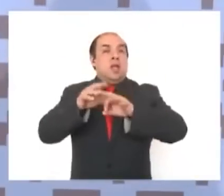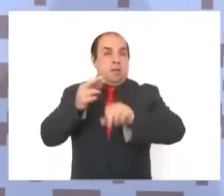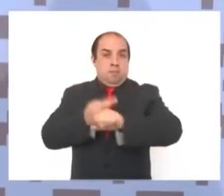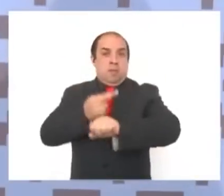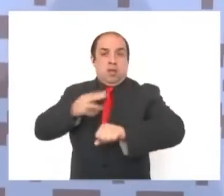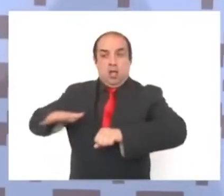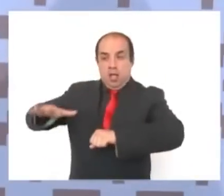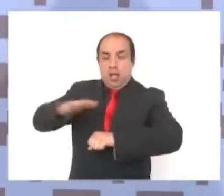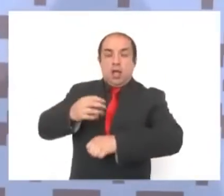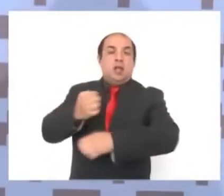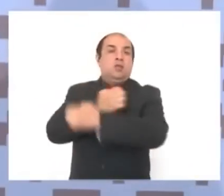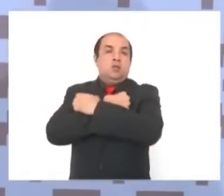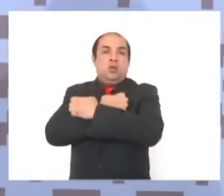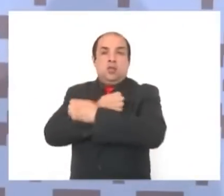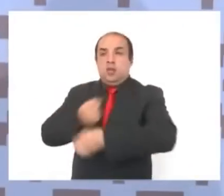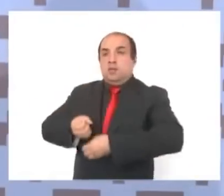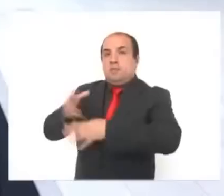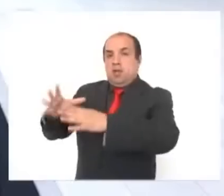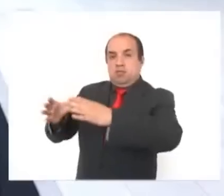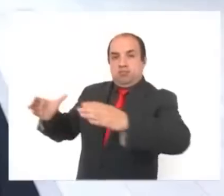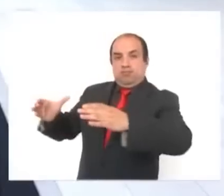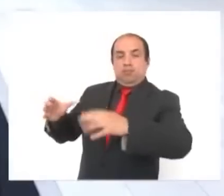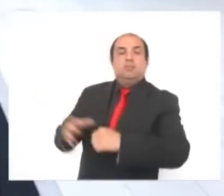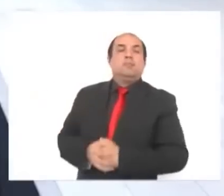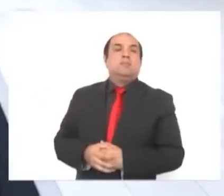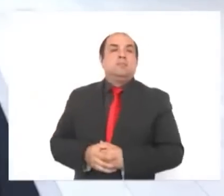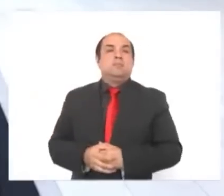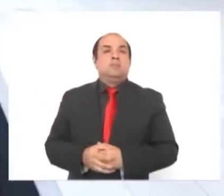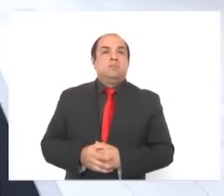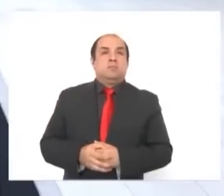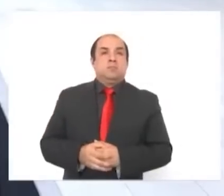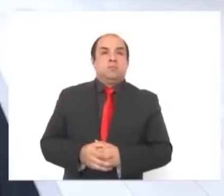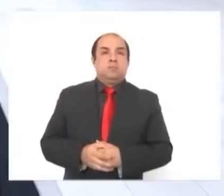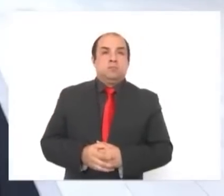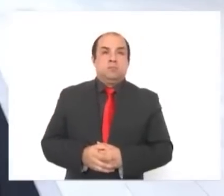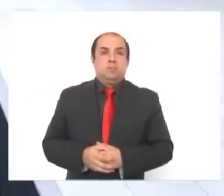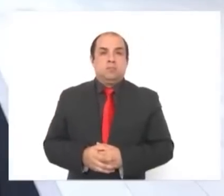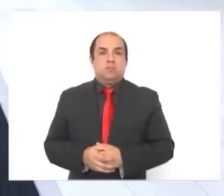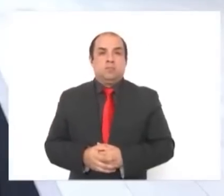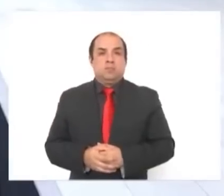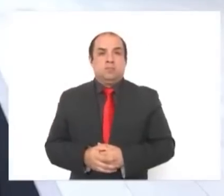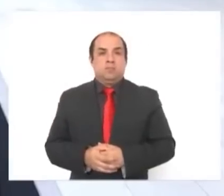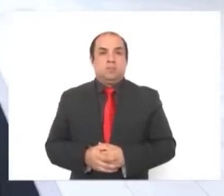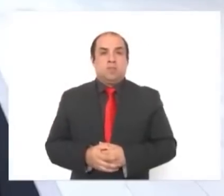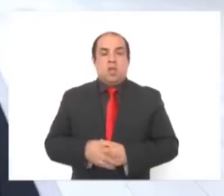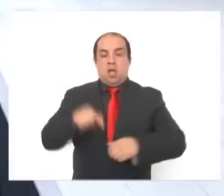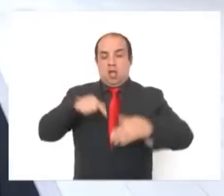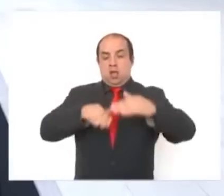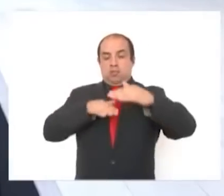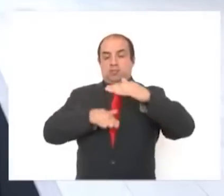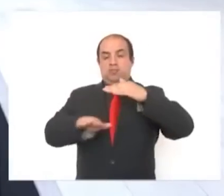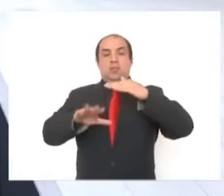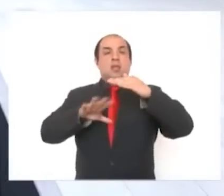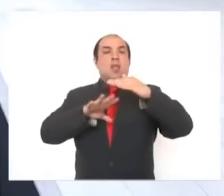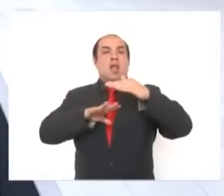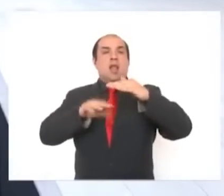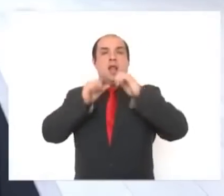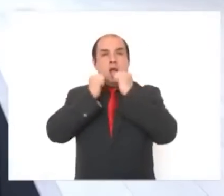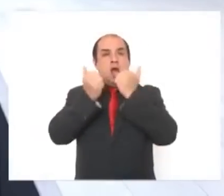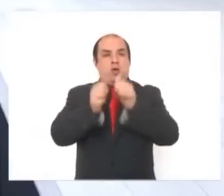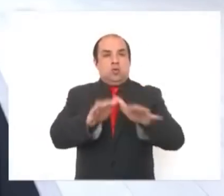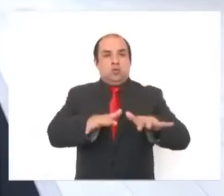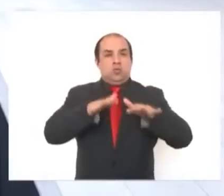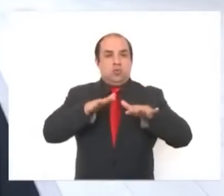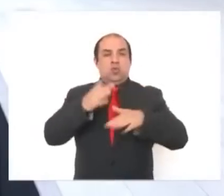parte el área educativa. Tenemos en la planta baja el auditorio, el